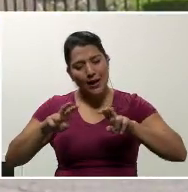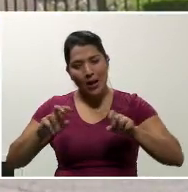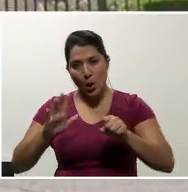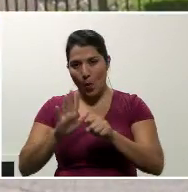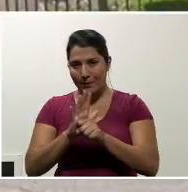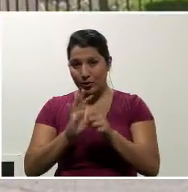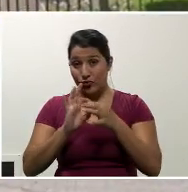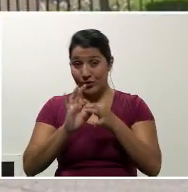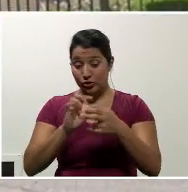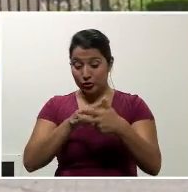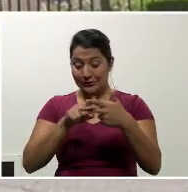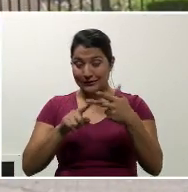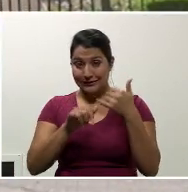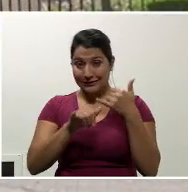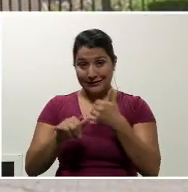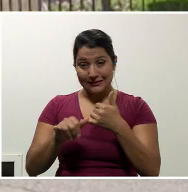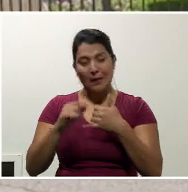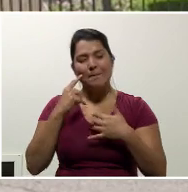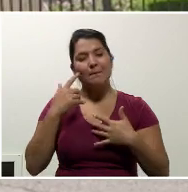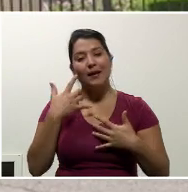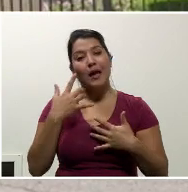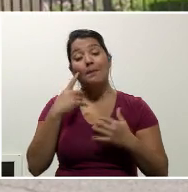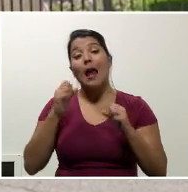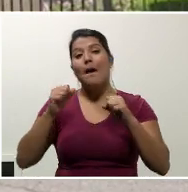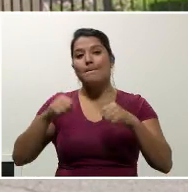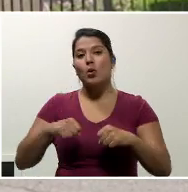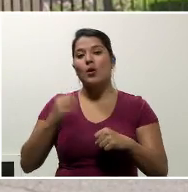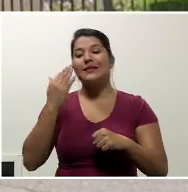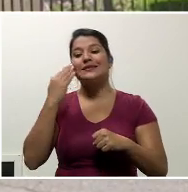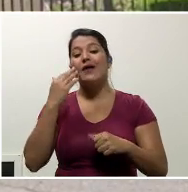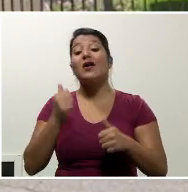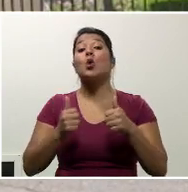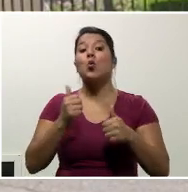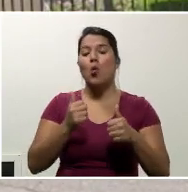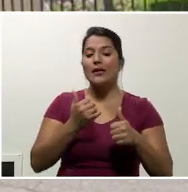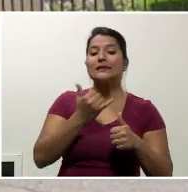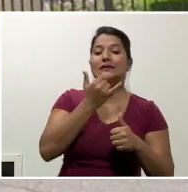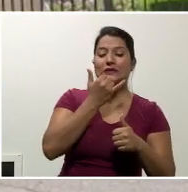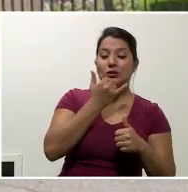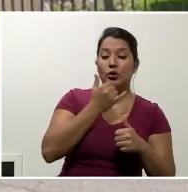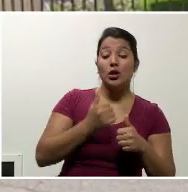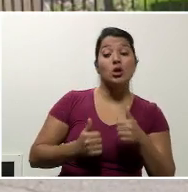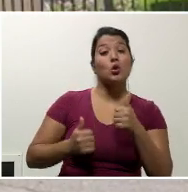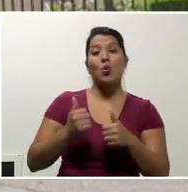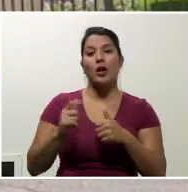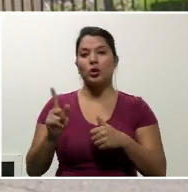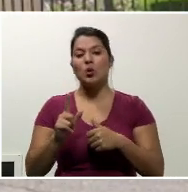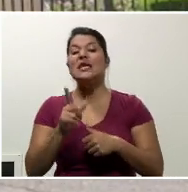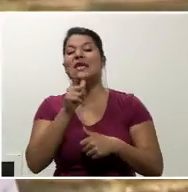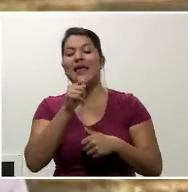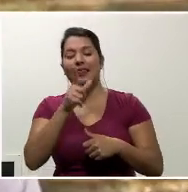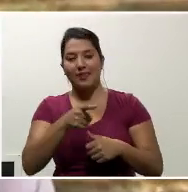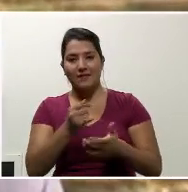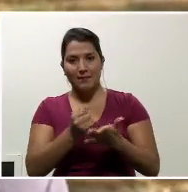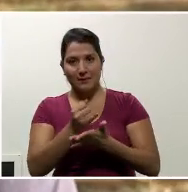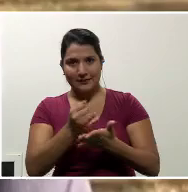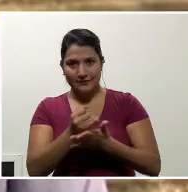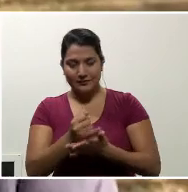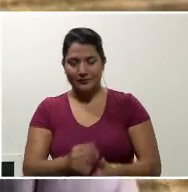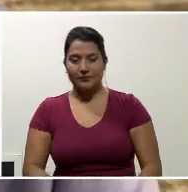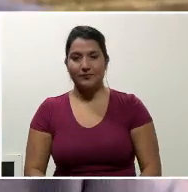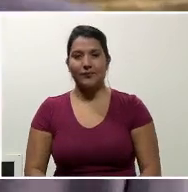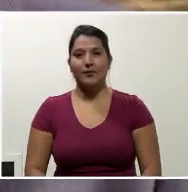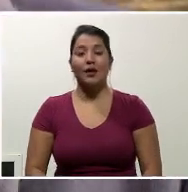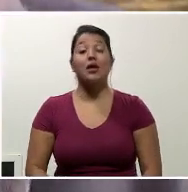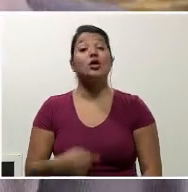de los señalamientos y así filtrar qué posibles delitos existen y quiénes deberían ser los investigados. Haciendo un análisis de las